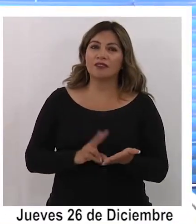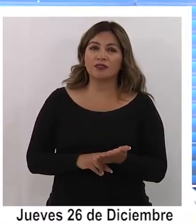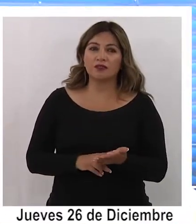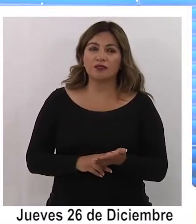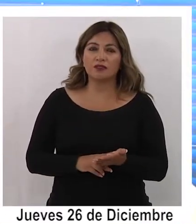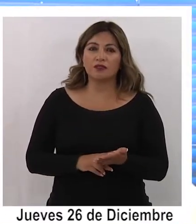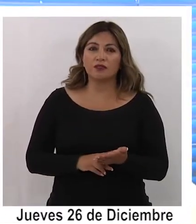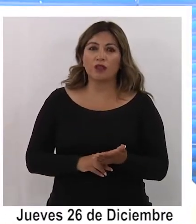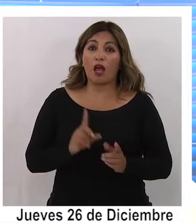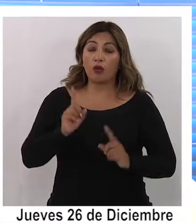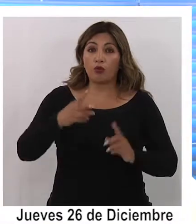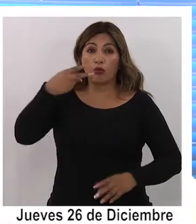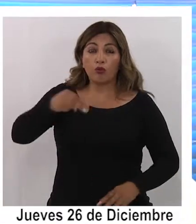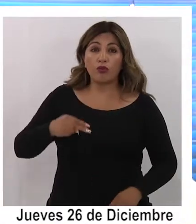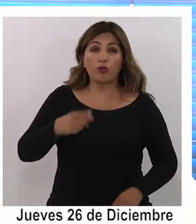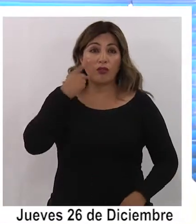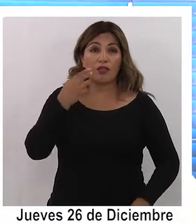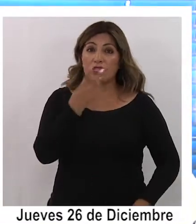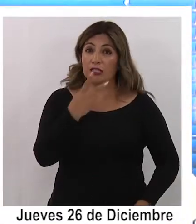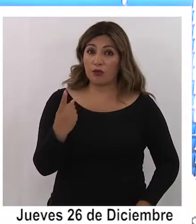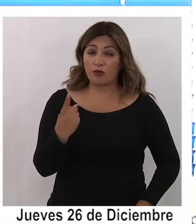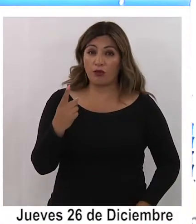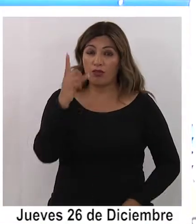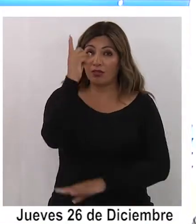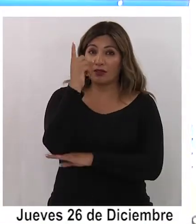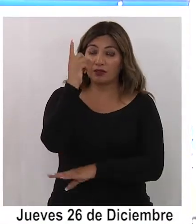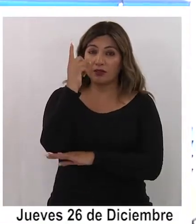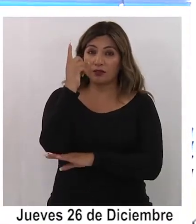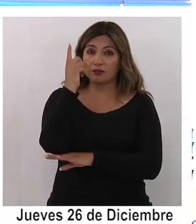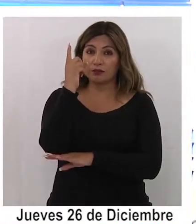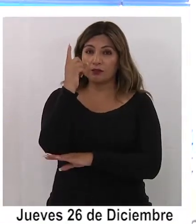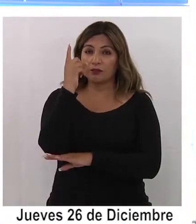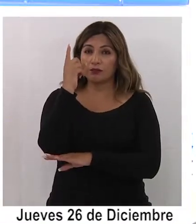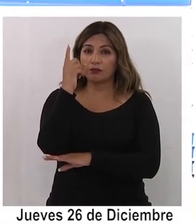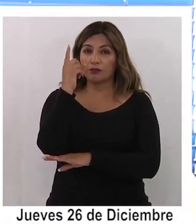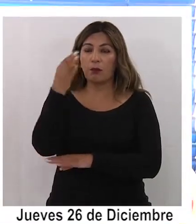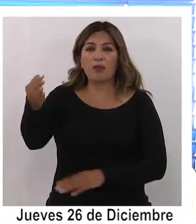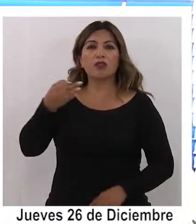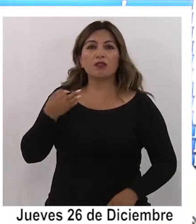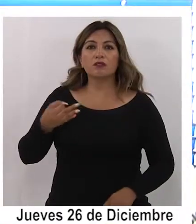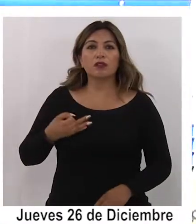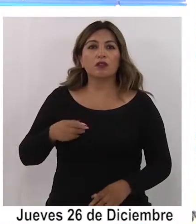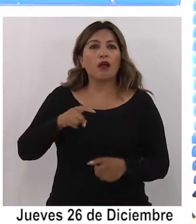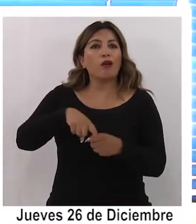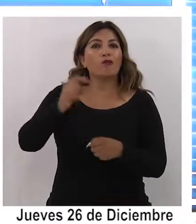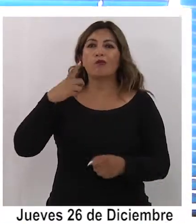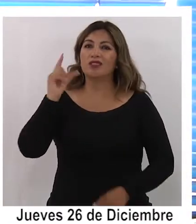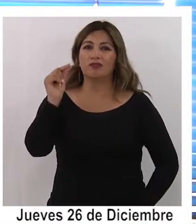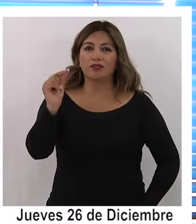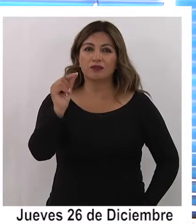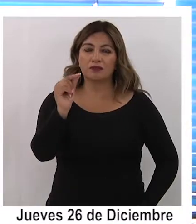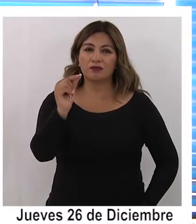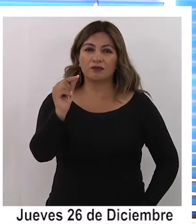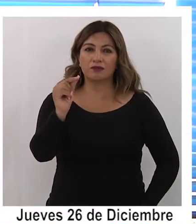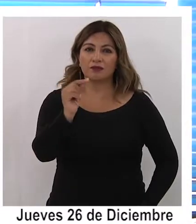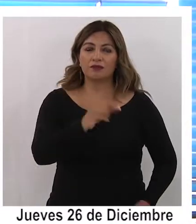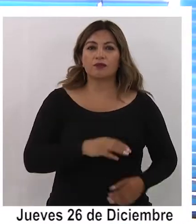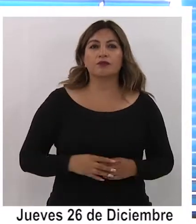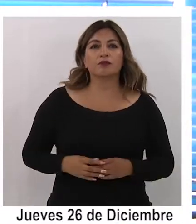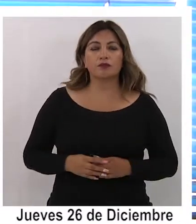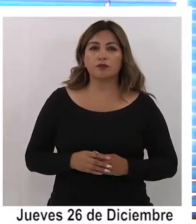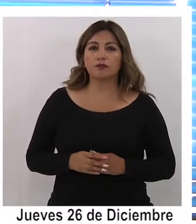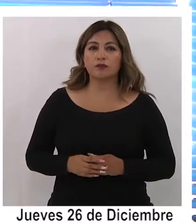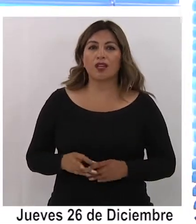es que muchos usuarios ahora el 31 de diciembre me confirmaron que dejaban locales. Entonces